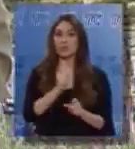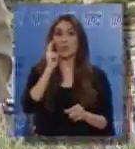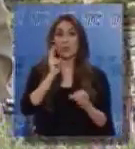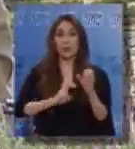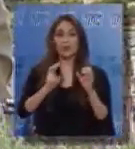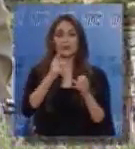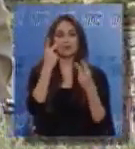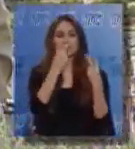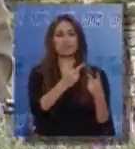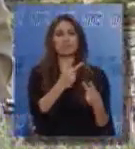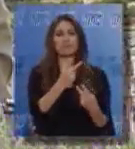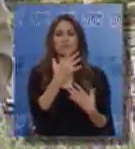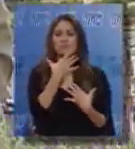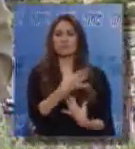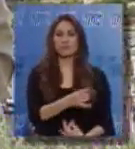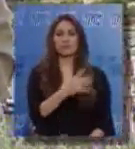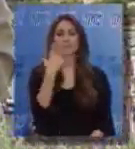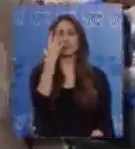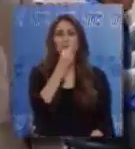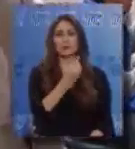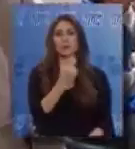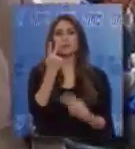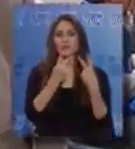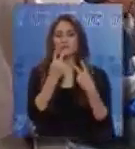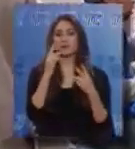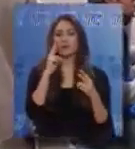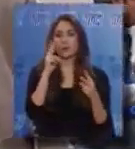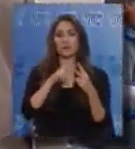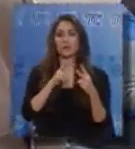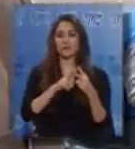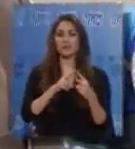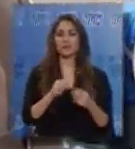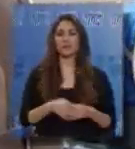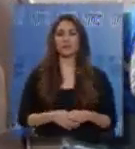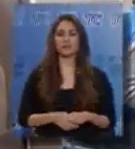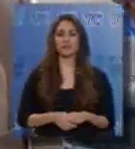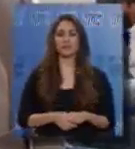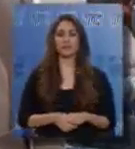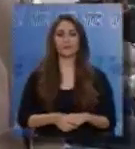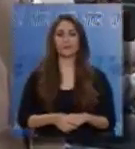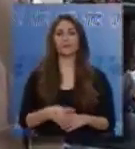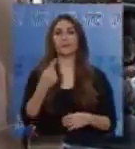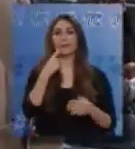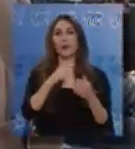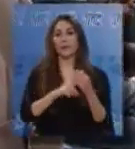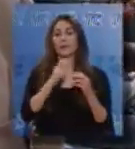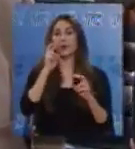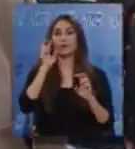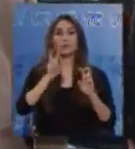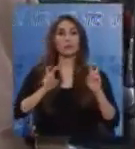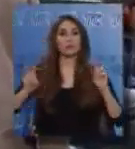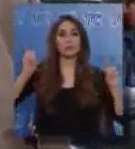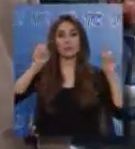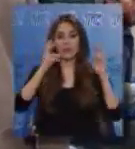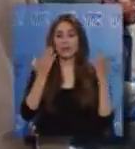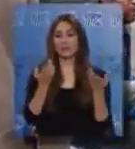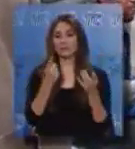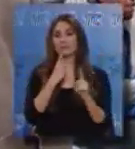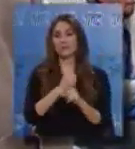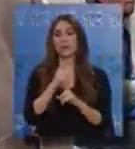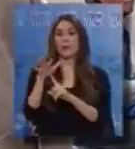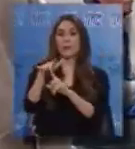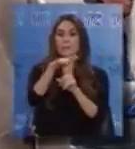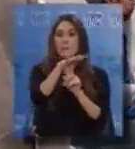lo consideren como el mejor destino para visitar. Algunos sitios fundamentales que ofrecer, como los museos, ahora los